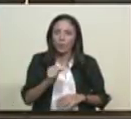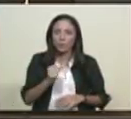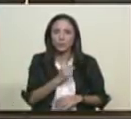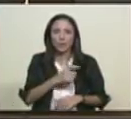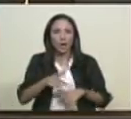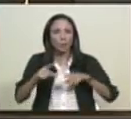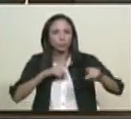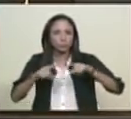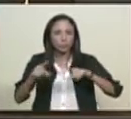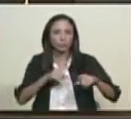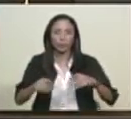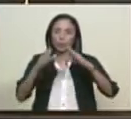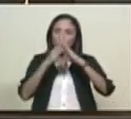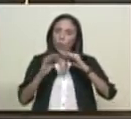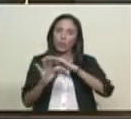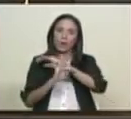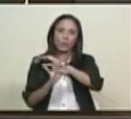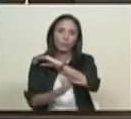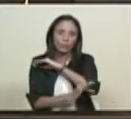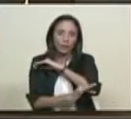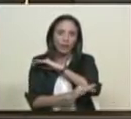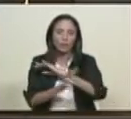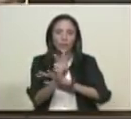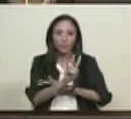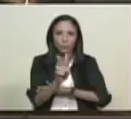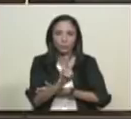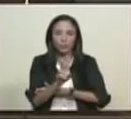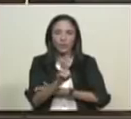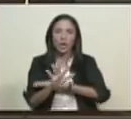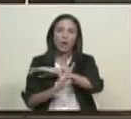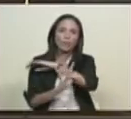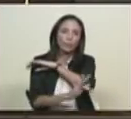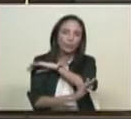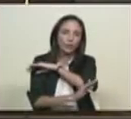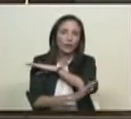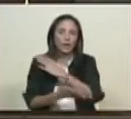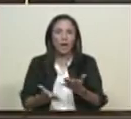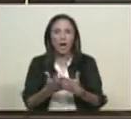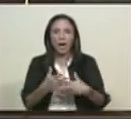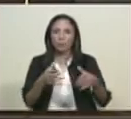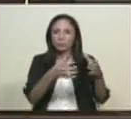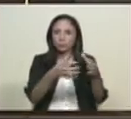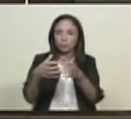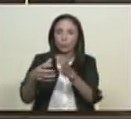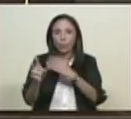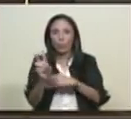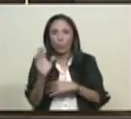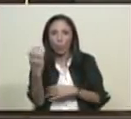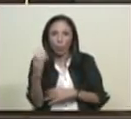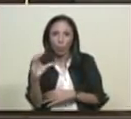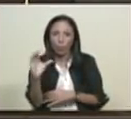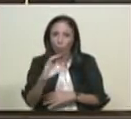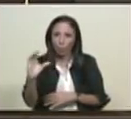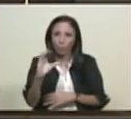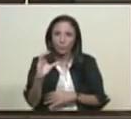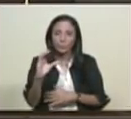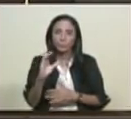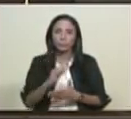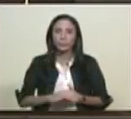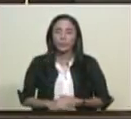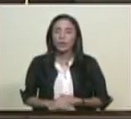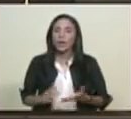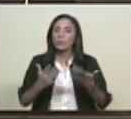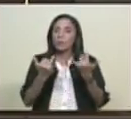en toda la frontera venezolana con Colombia. Le he dado la orden al general en jefe